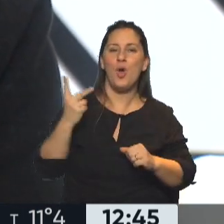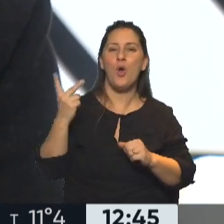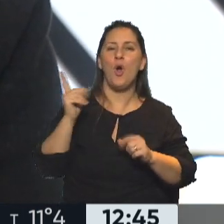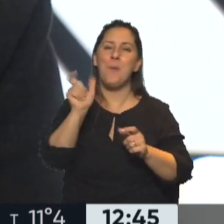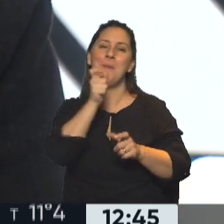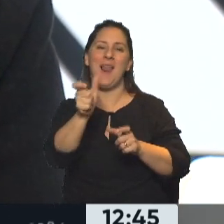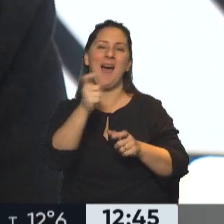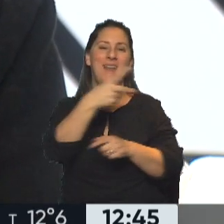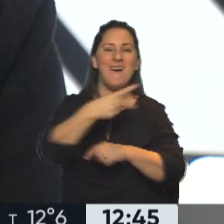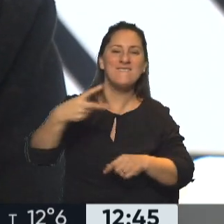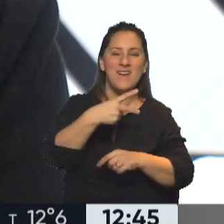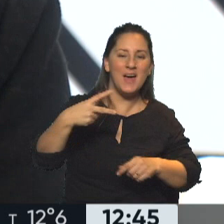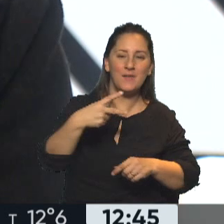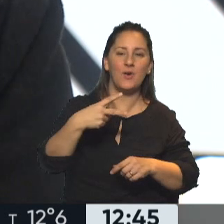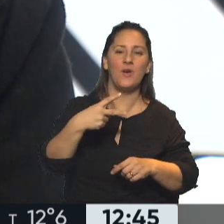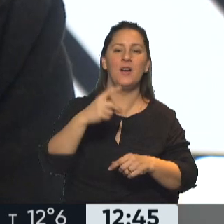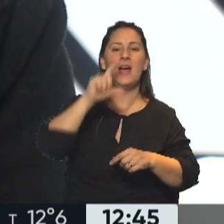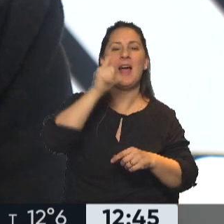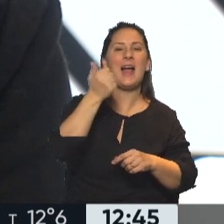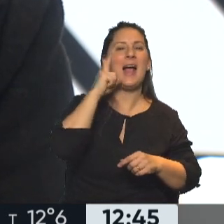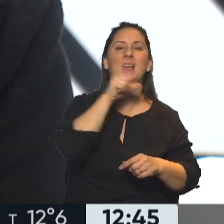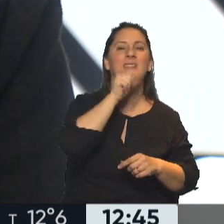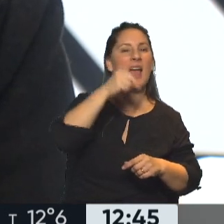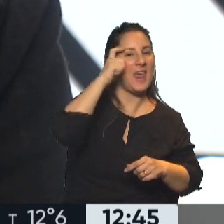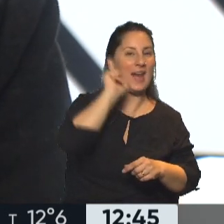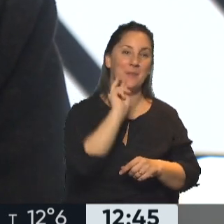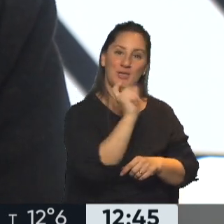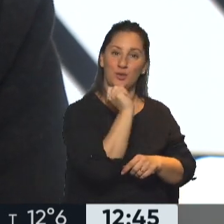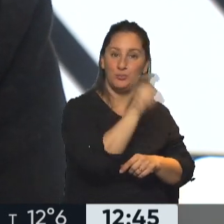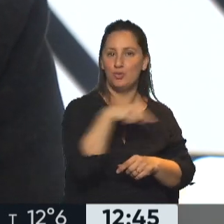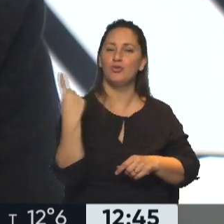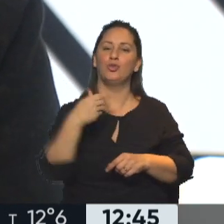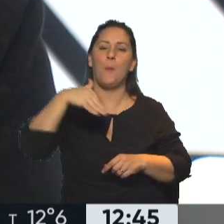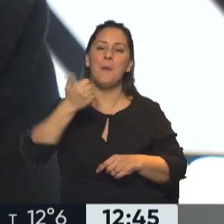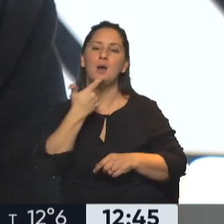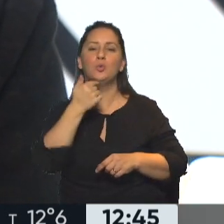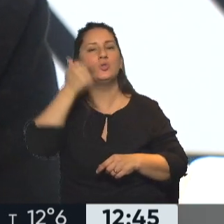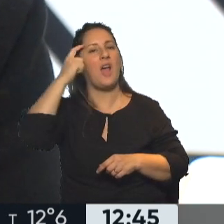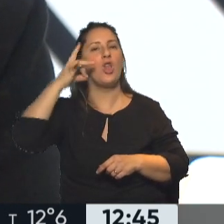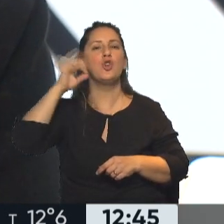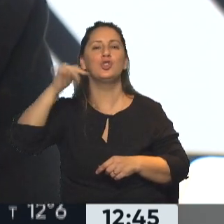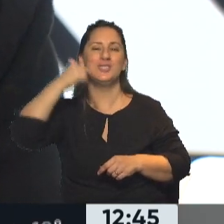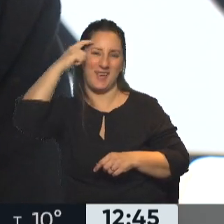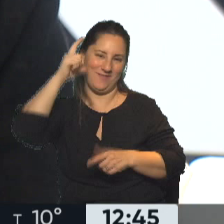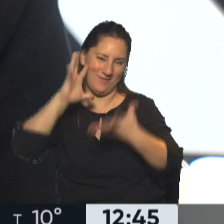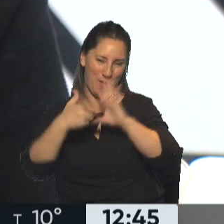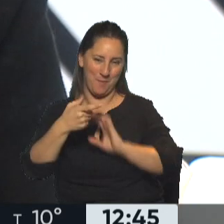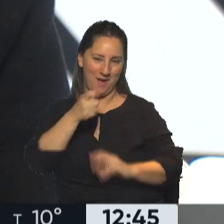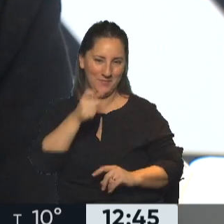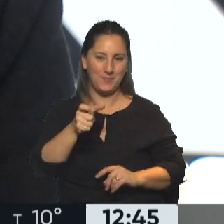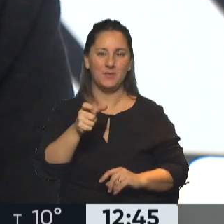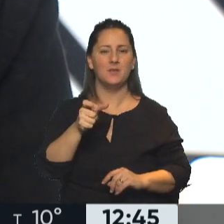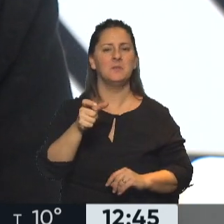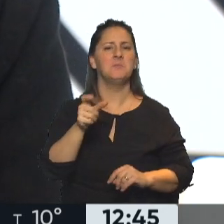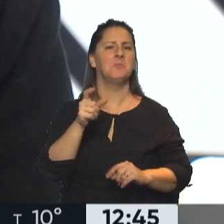¿no? Viste que Yaván escribió caitanear, vamos a caitanear, bueno, nosotros usábamos mucho el matuseándose, batuseando, qué sé yo. Y entonces le